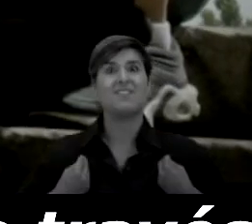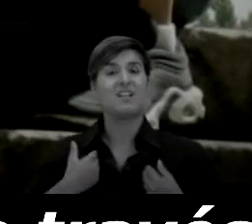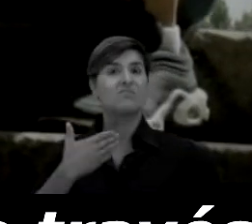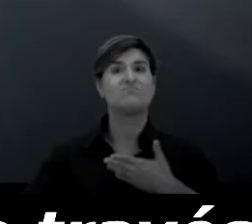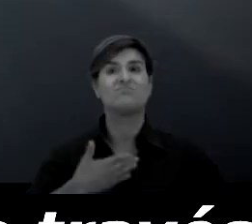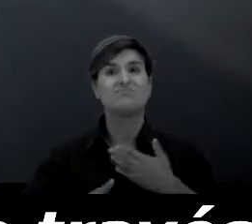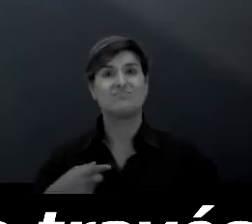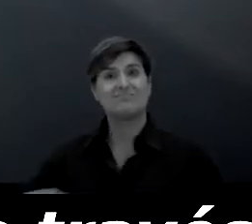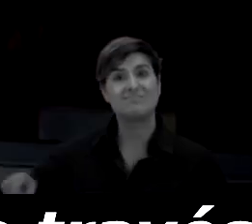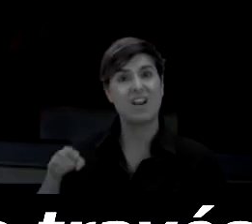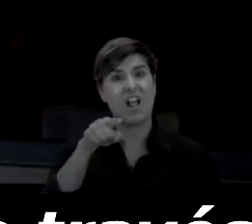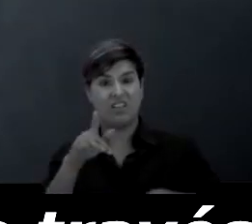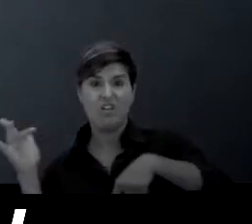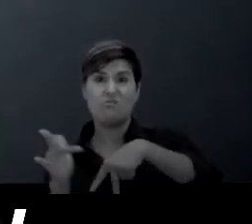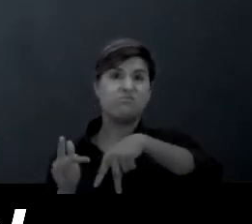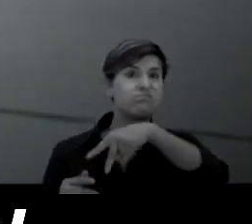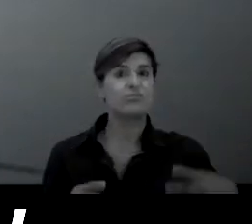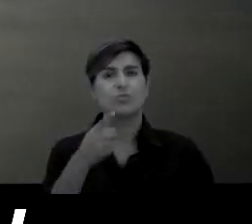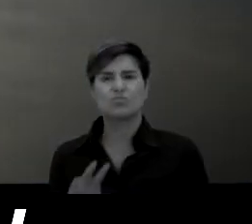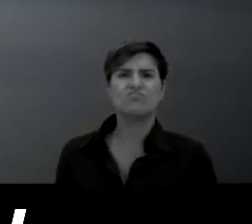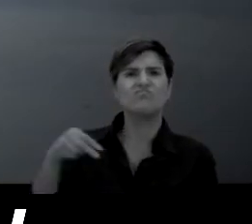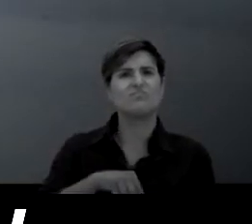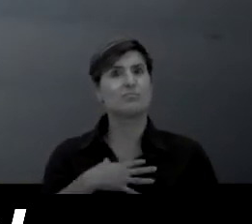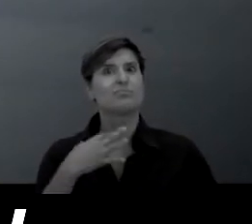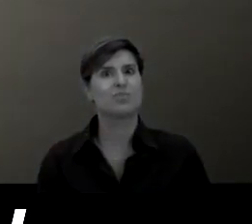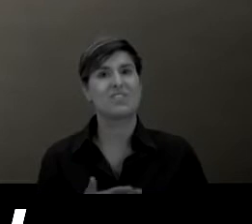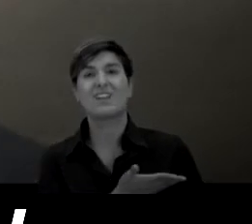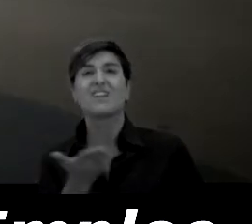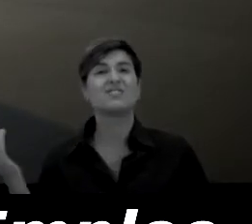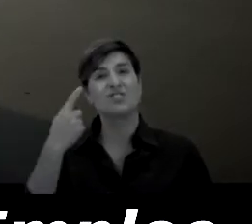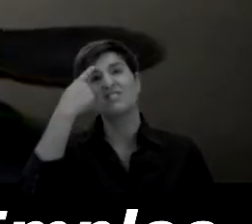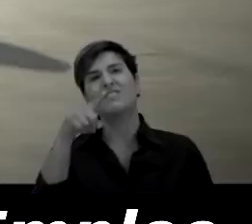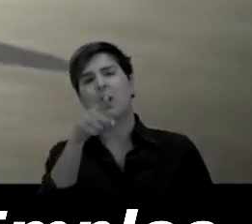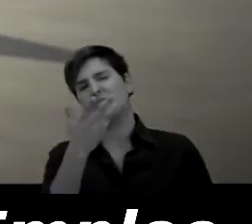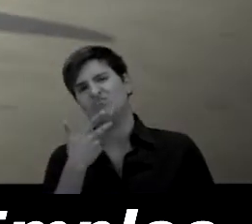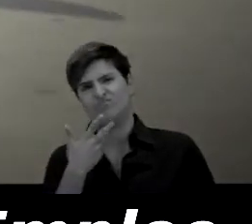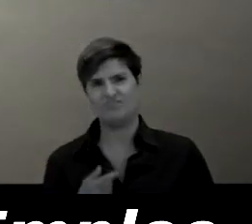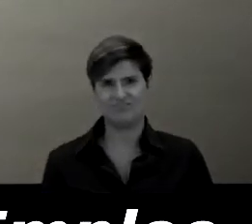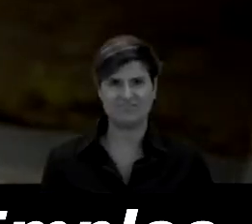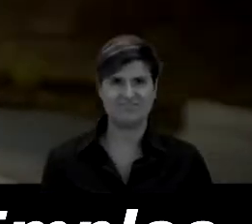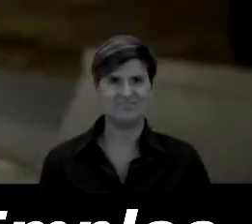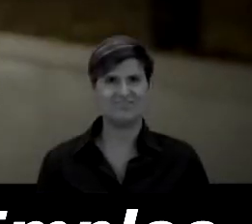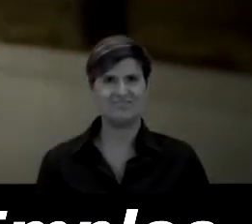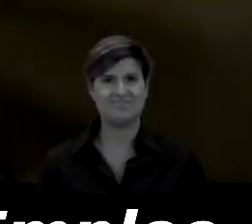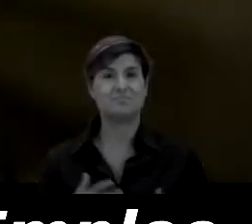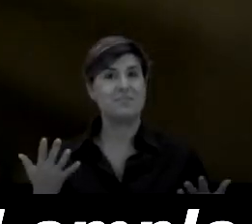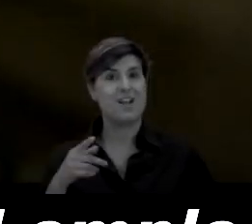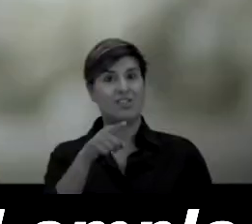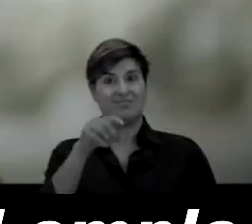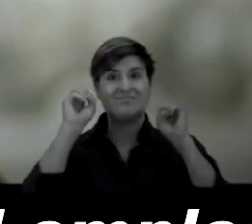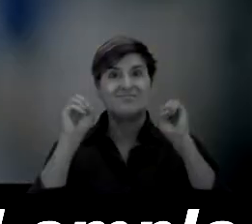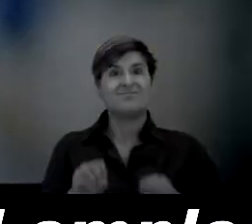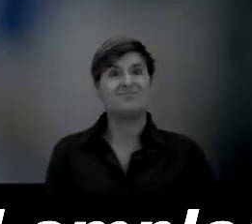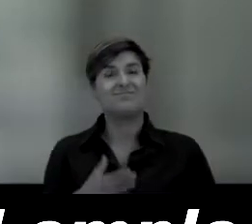que está desarrollando Fundación 11 a través de Inserta, con la cofinanciación del Fondo Social Europeo y la Iniciativa de Empleo